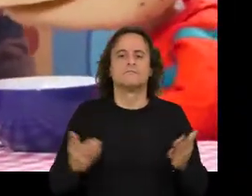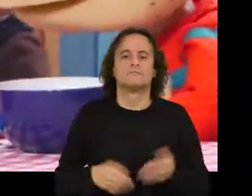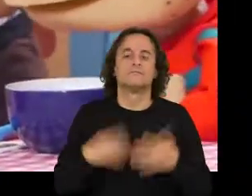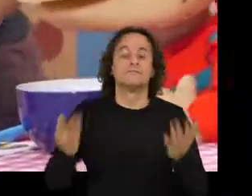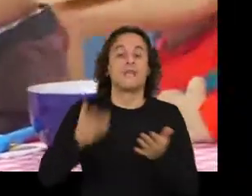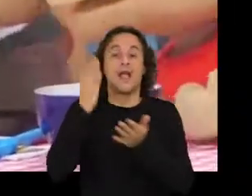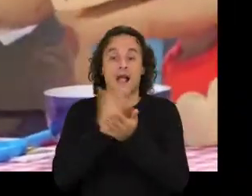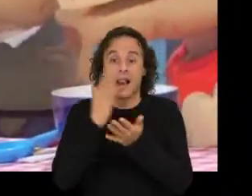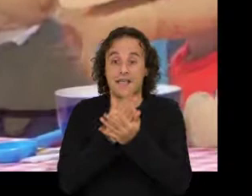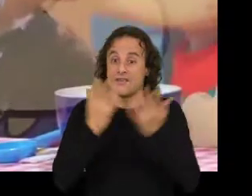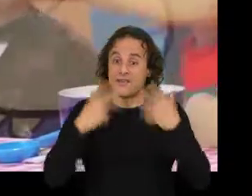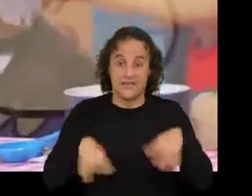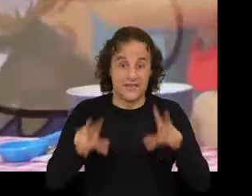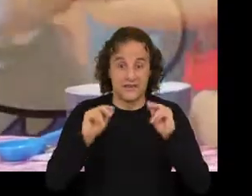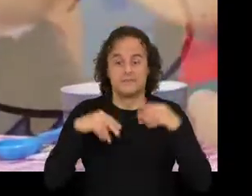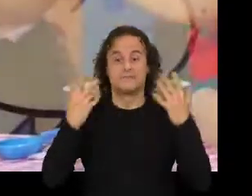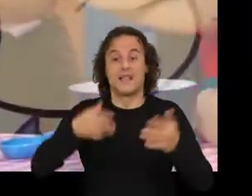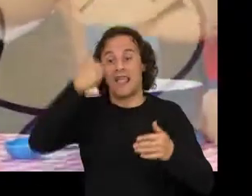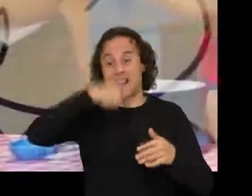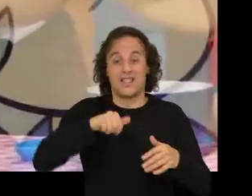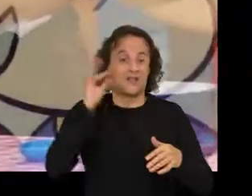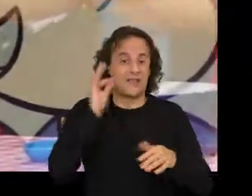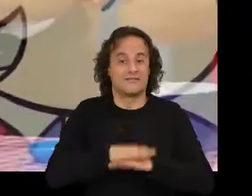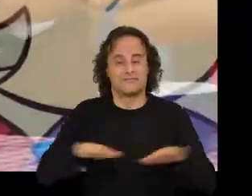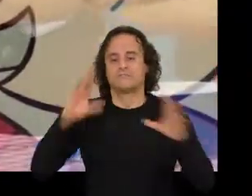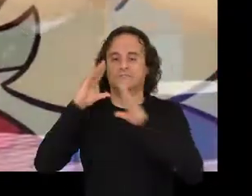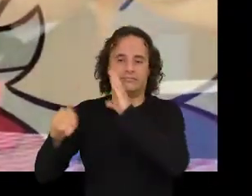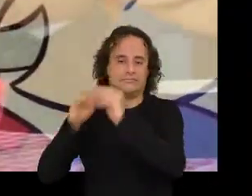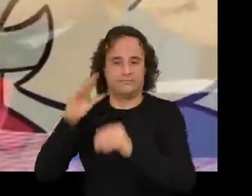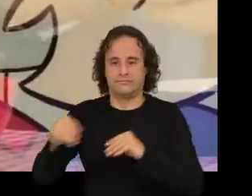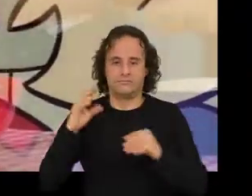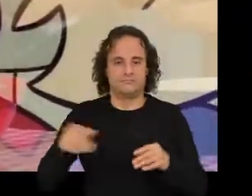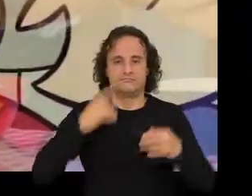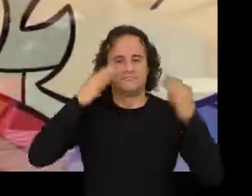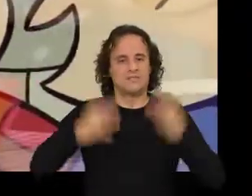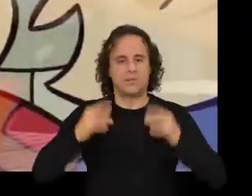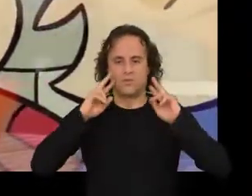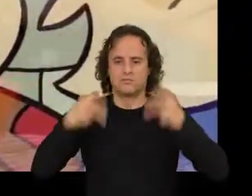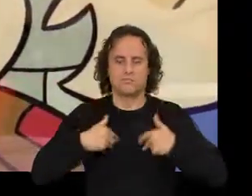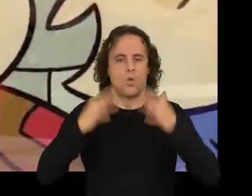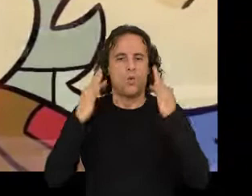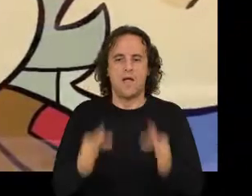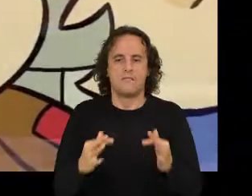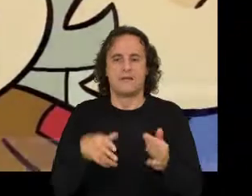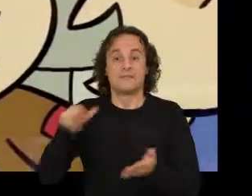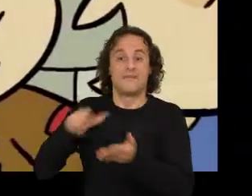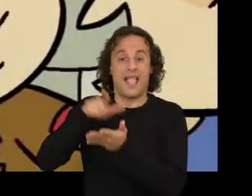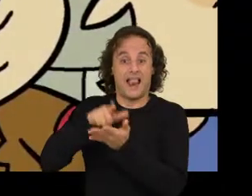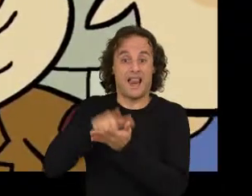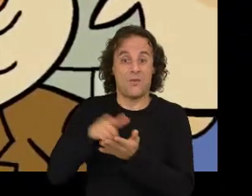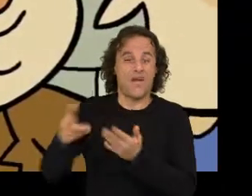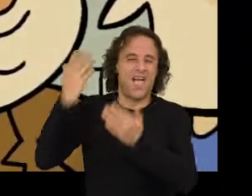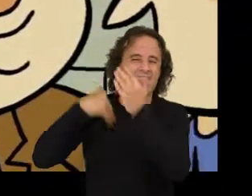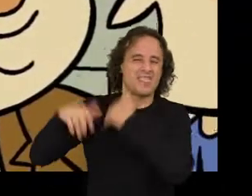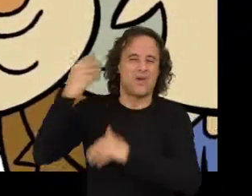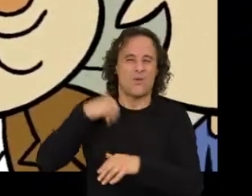Ao rematar a escola, as nenas e nenos saíron seguros de que nunca máis ían rir da lingua que falaban xa os